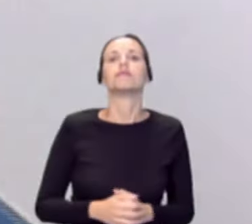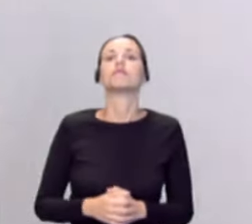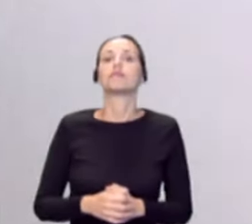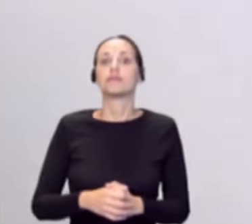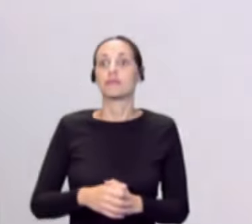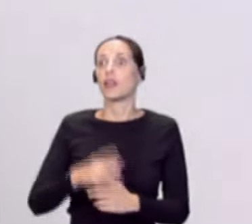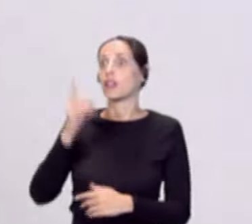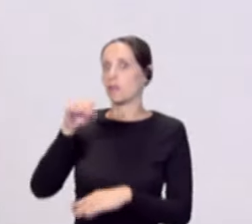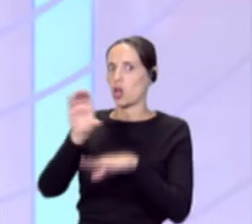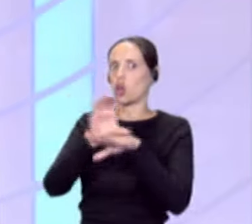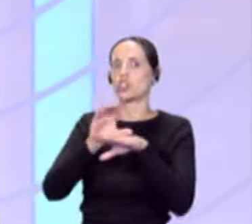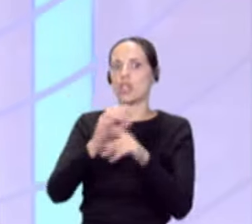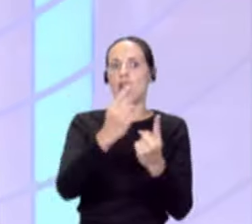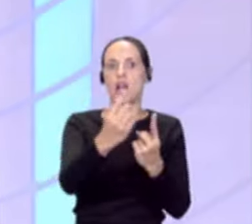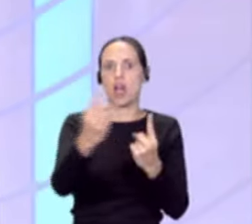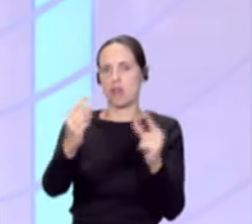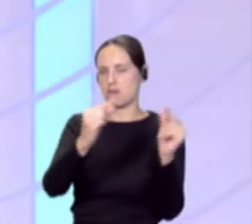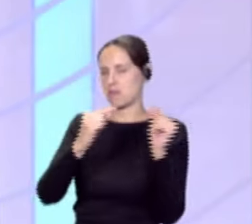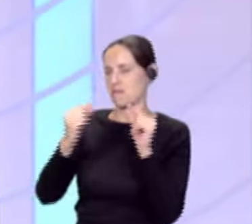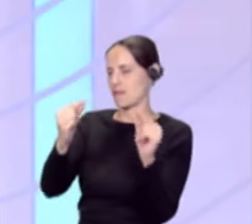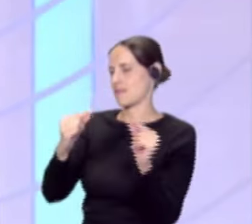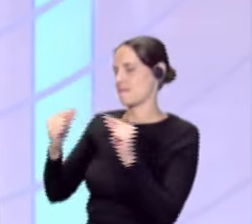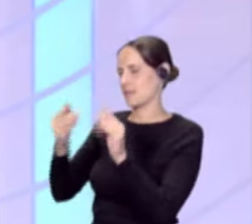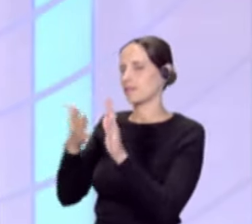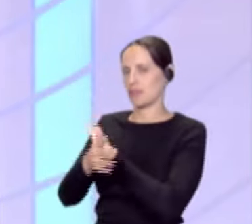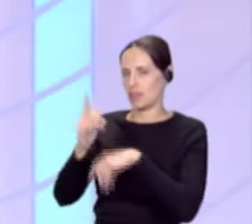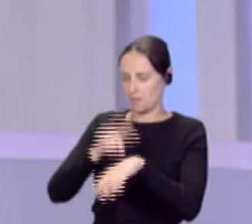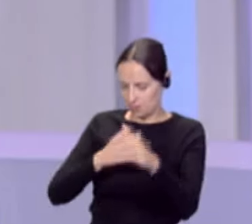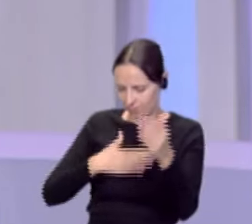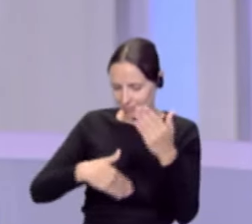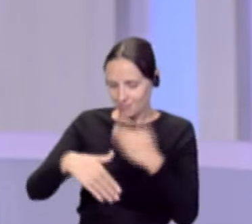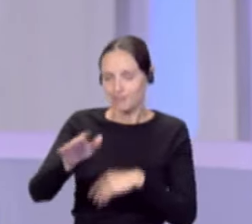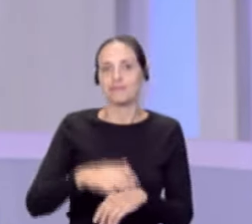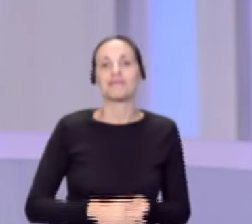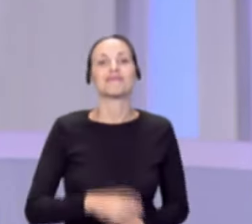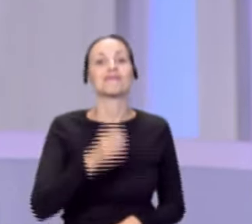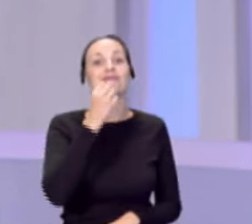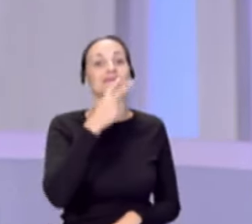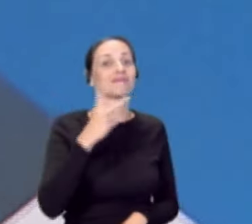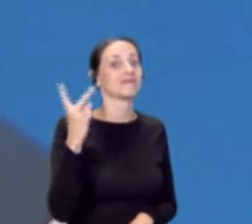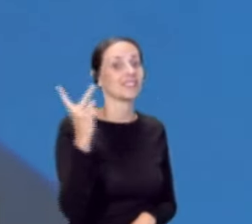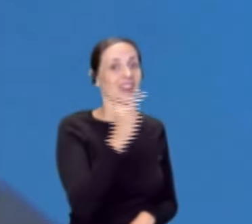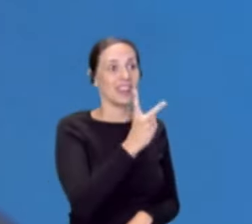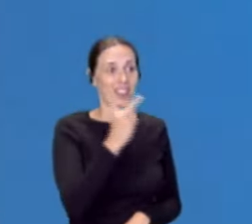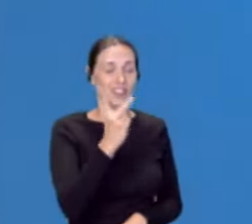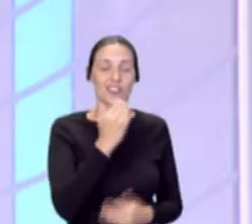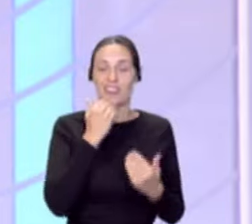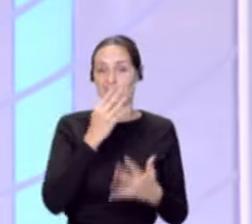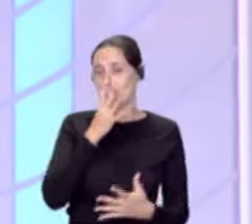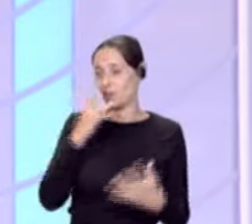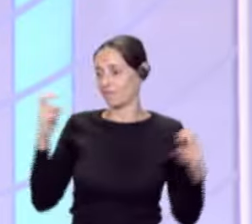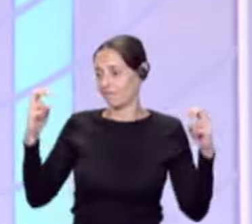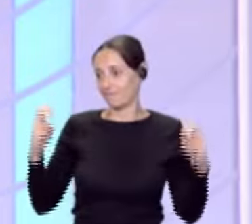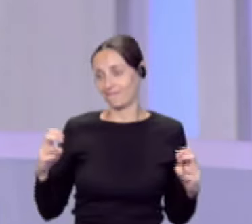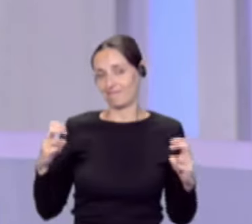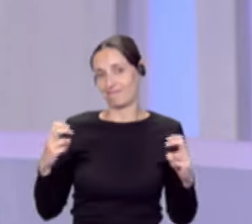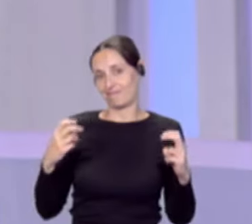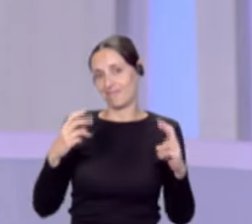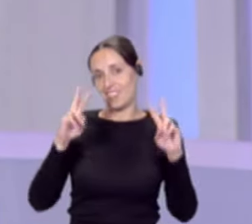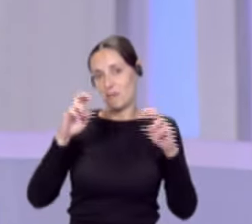Y consejería, ¿no? Por consejería, así que habrá tiempo, ¿no? Bueno, pues María Sosa, Verónica Pavés, muchísimas gracias, como siempre, por